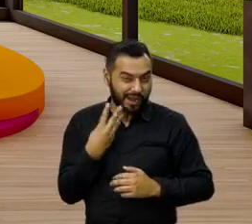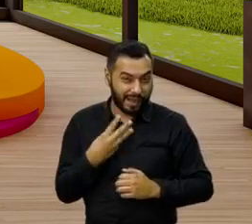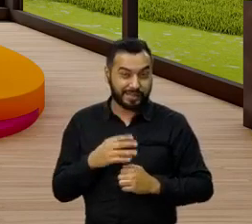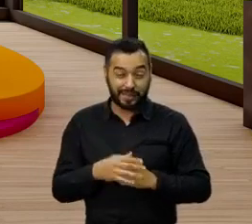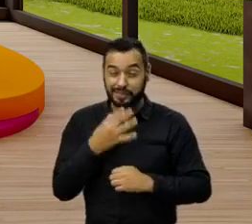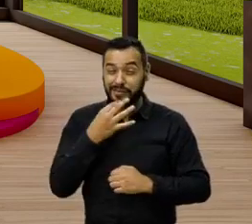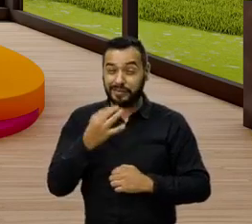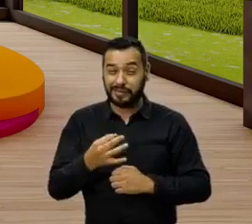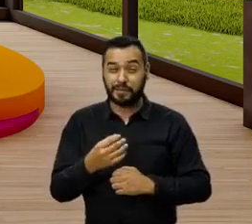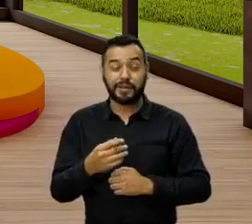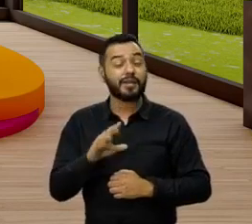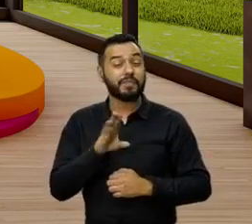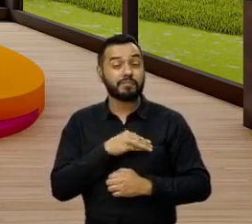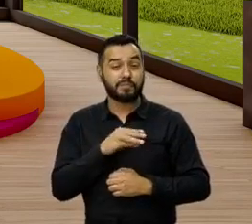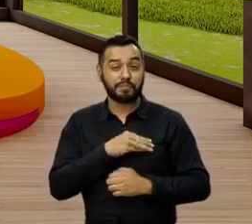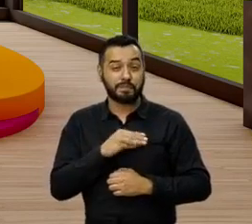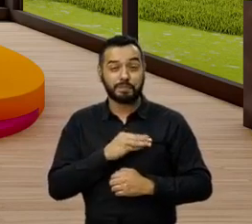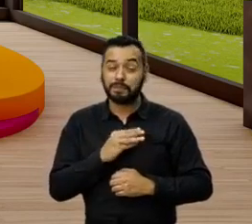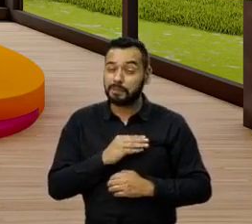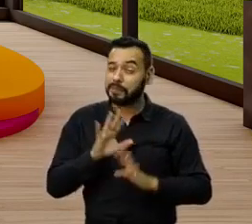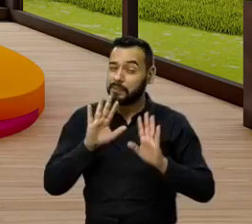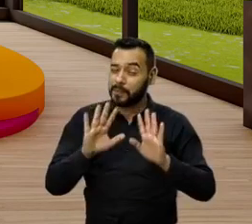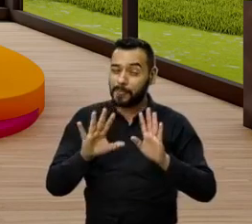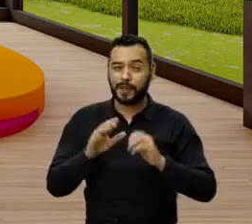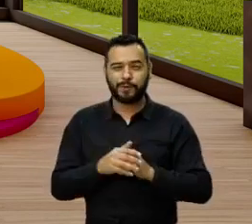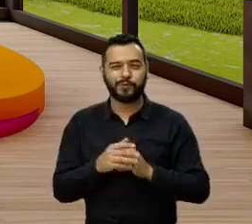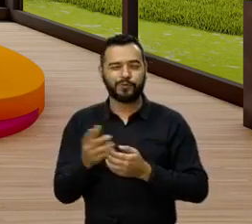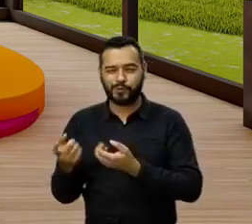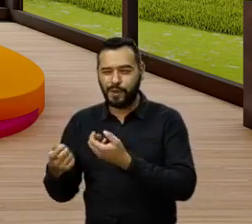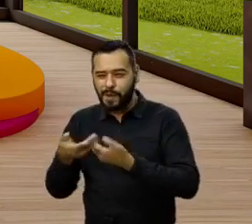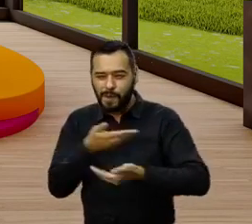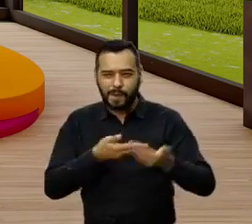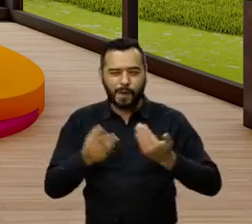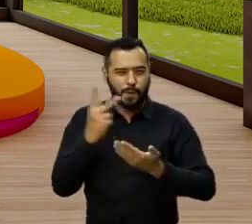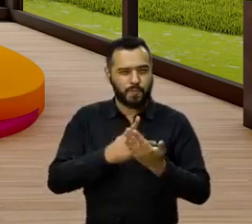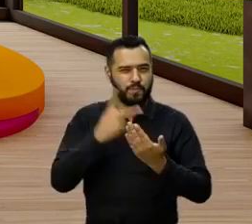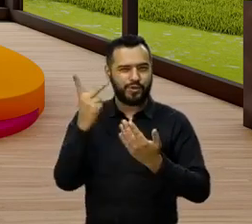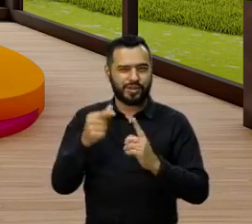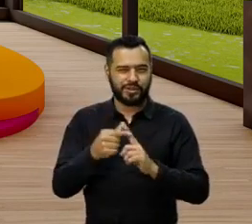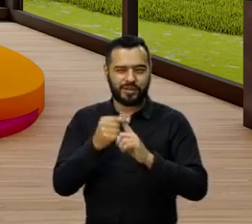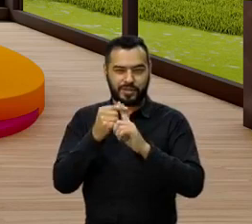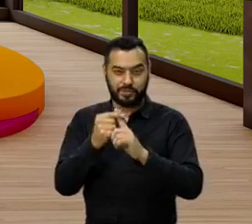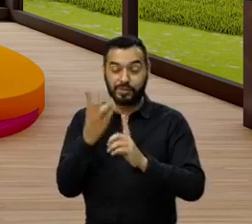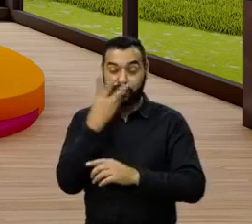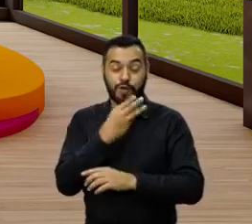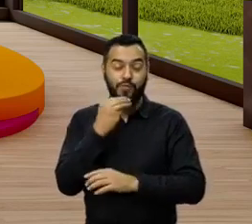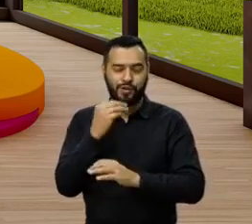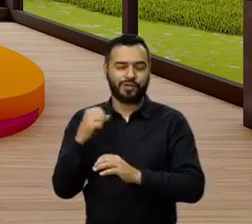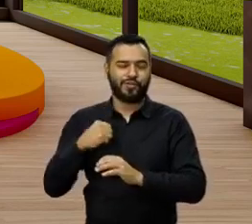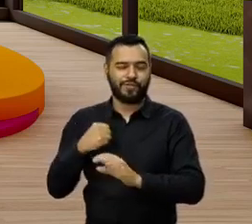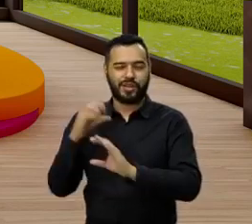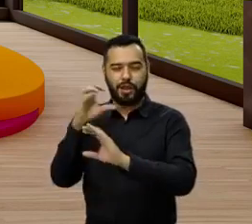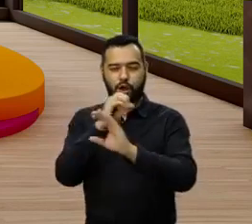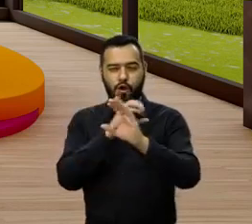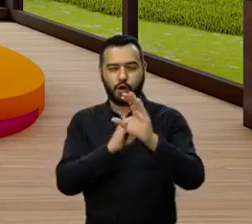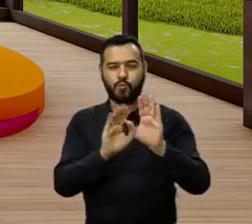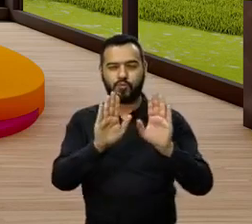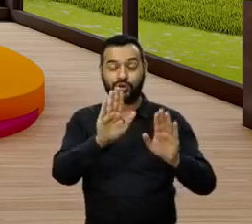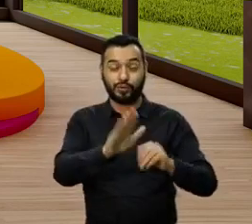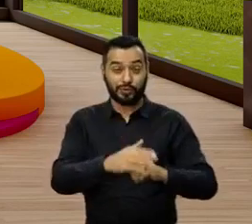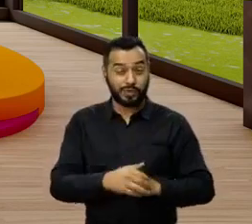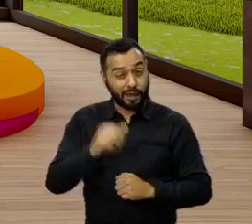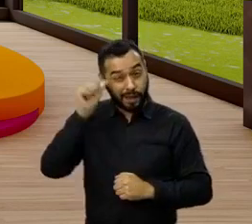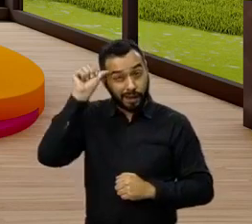días de verdad estoy muy muy complacida de hacer parte de todos estos proyectos especiales y bonitos que tienen con pensar para